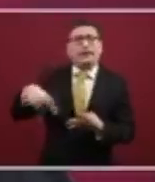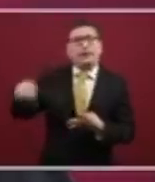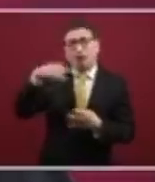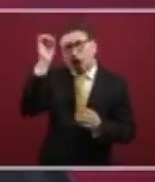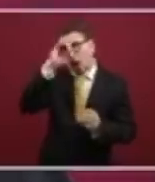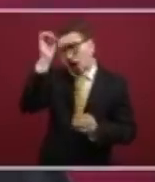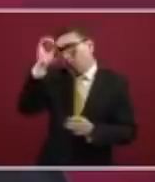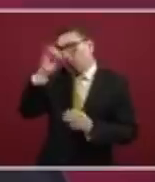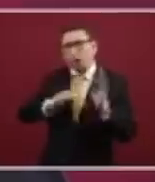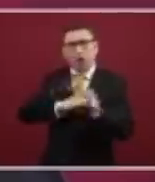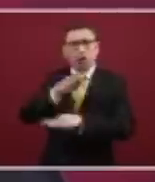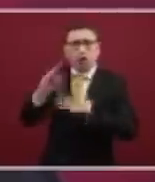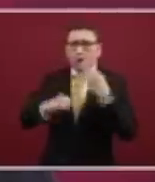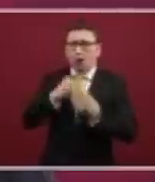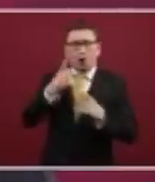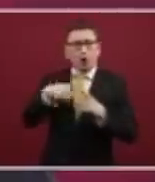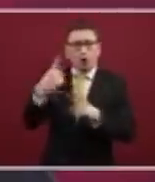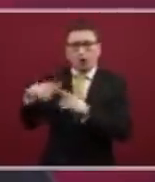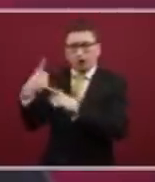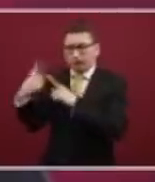opinan de